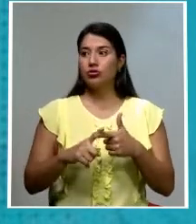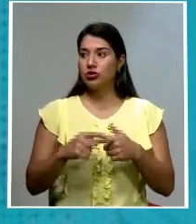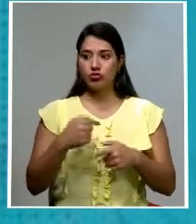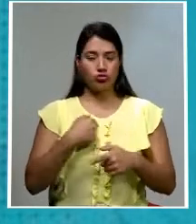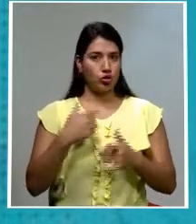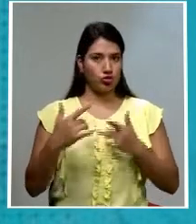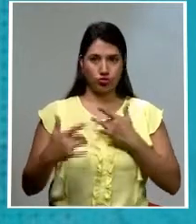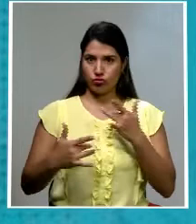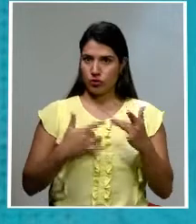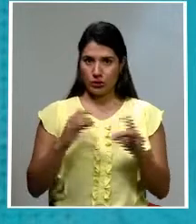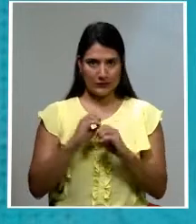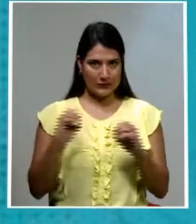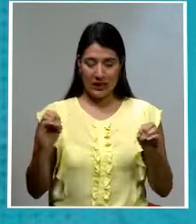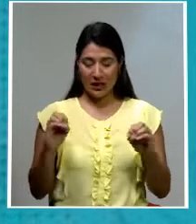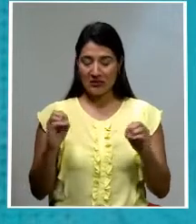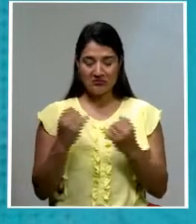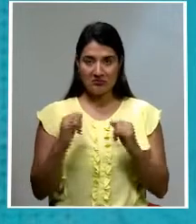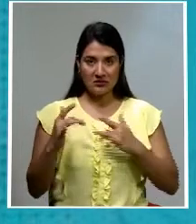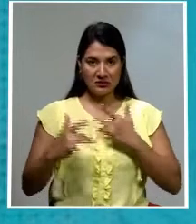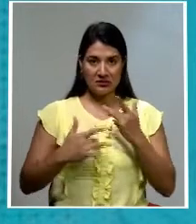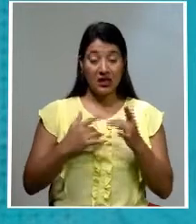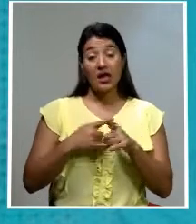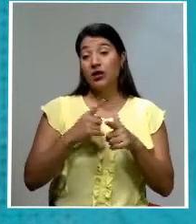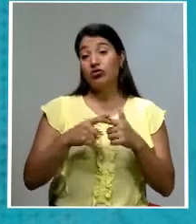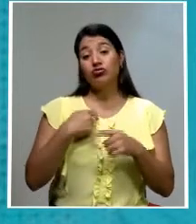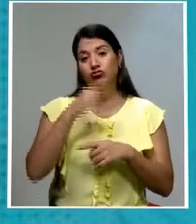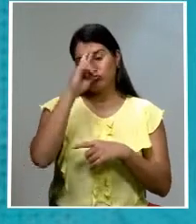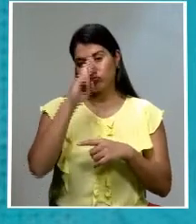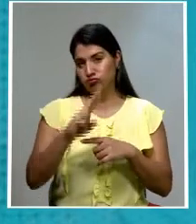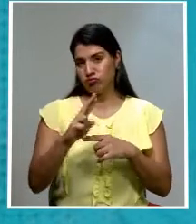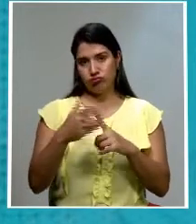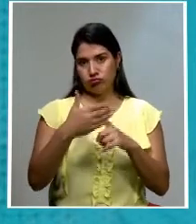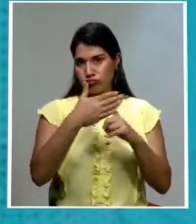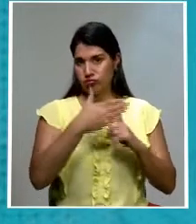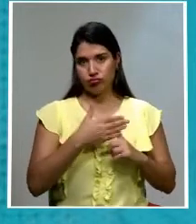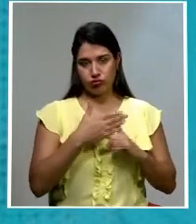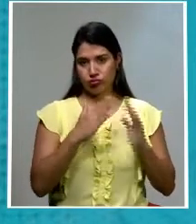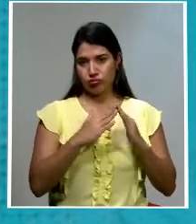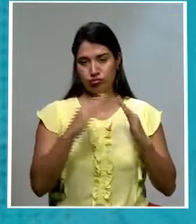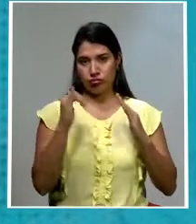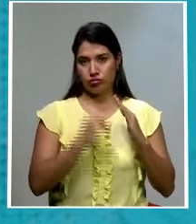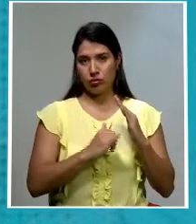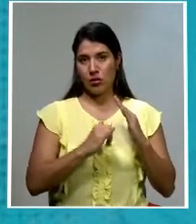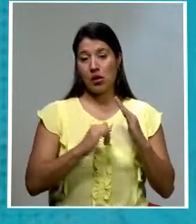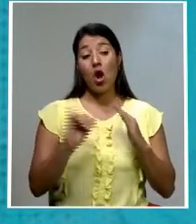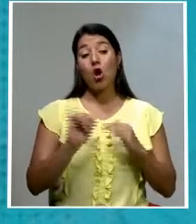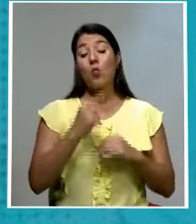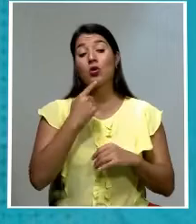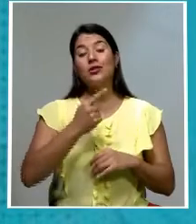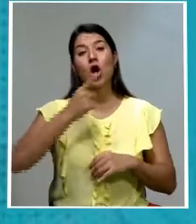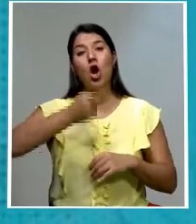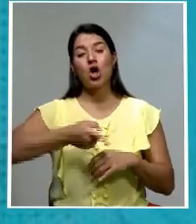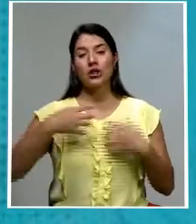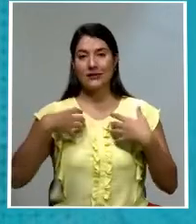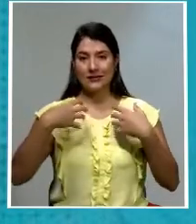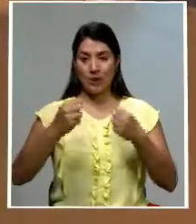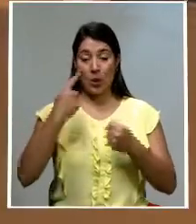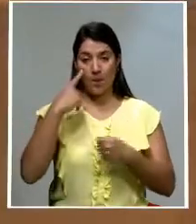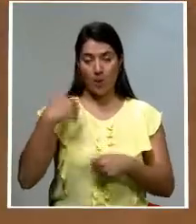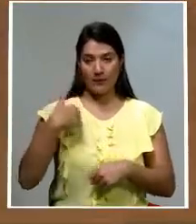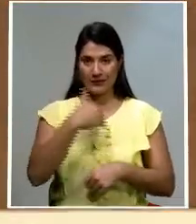asintomática y estaré en el aislamiento que corresponde según la orden sanitaria de parte del Ministerio de